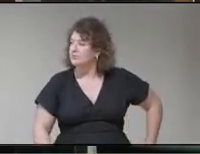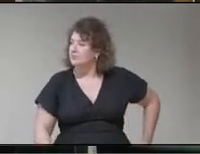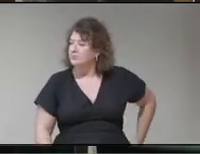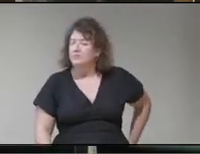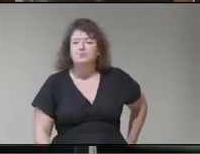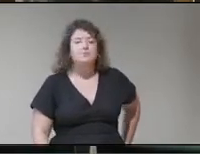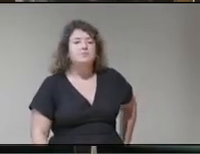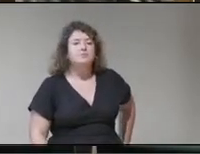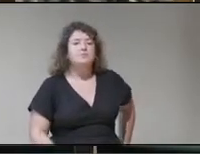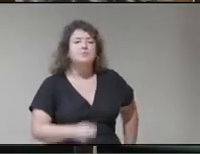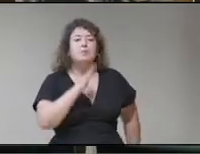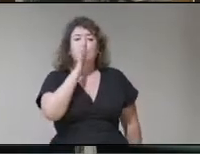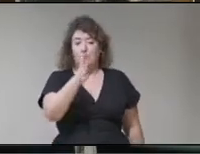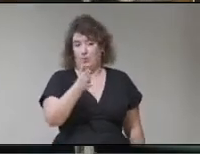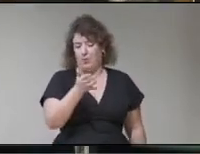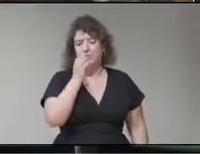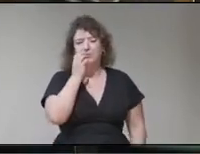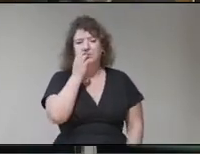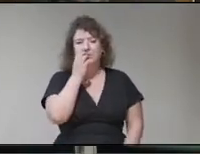Veréis.